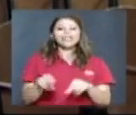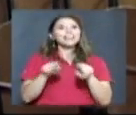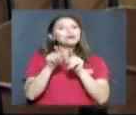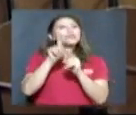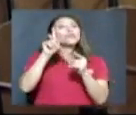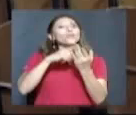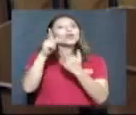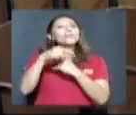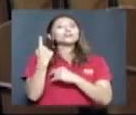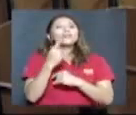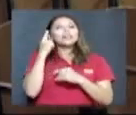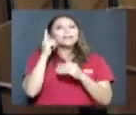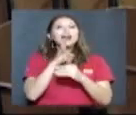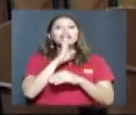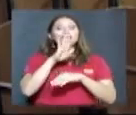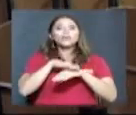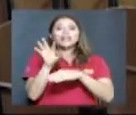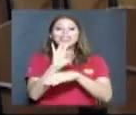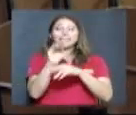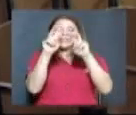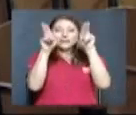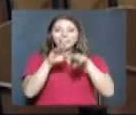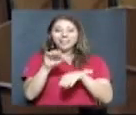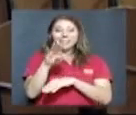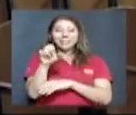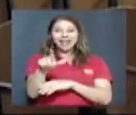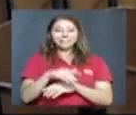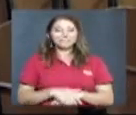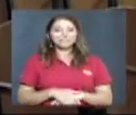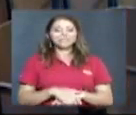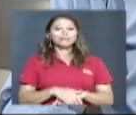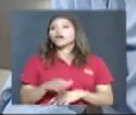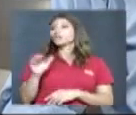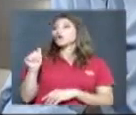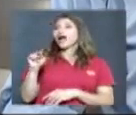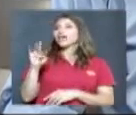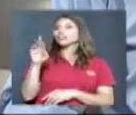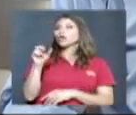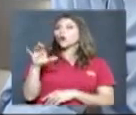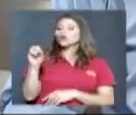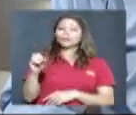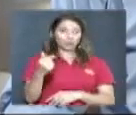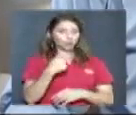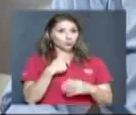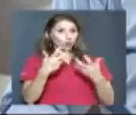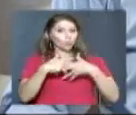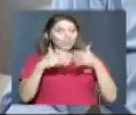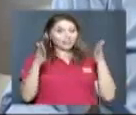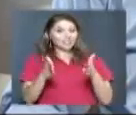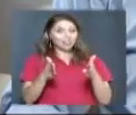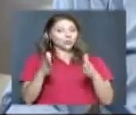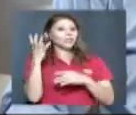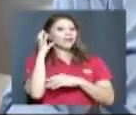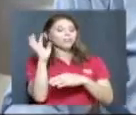Antonio. Muchas gracias. Bueno, yo como empresario pequeño de radiodifusión, para mí es importante ese tipo de